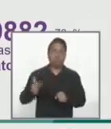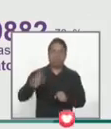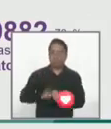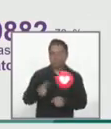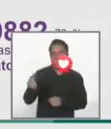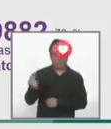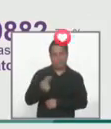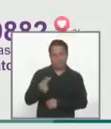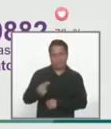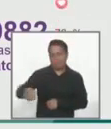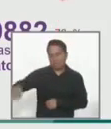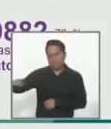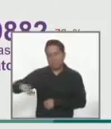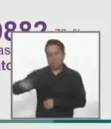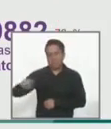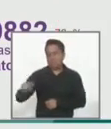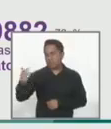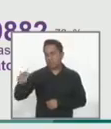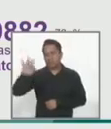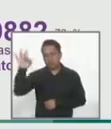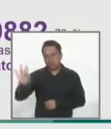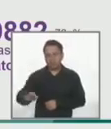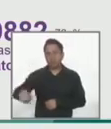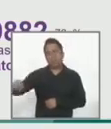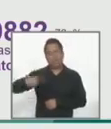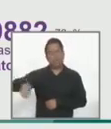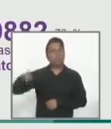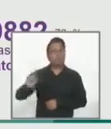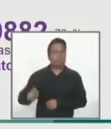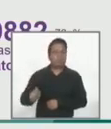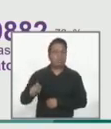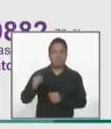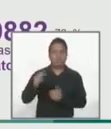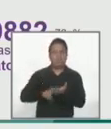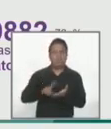hospitalaria, mientras que el 78% restante, o sea